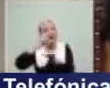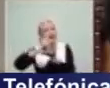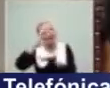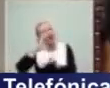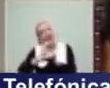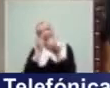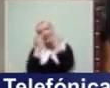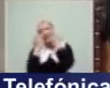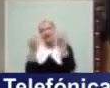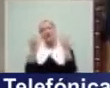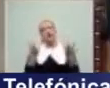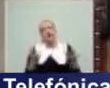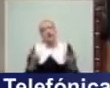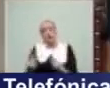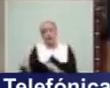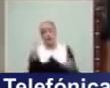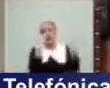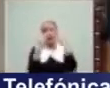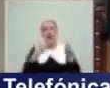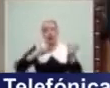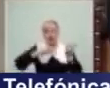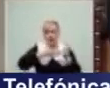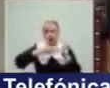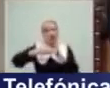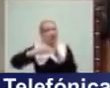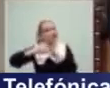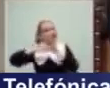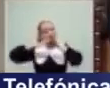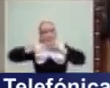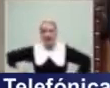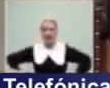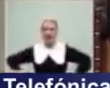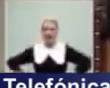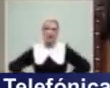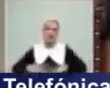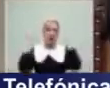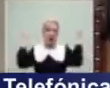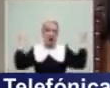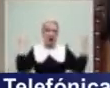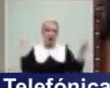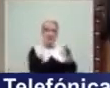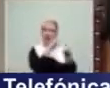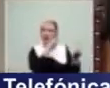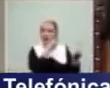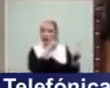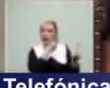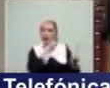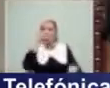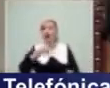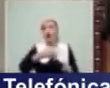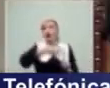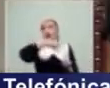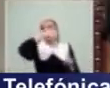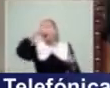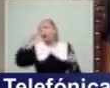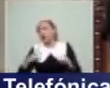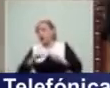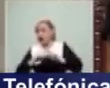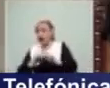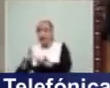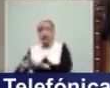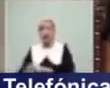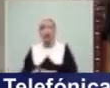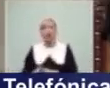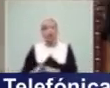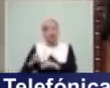propio Poder Judicial con un tema que de los dos lados se estaba alegando que había tráfico de